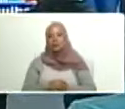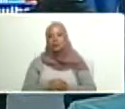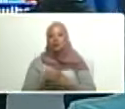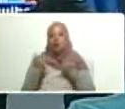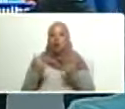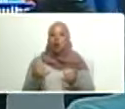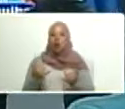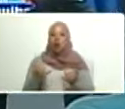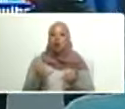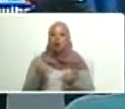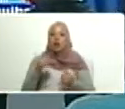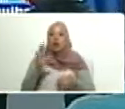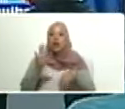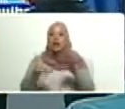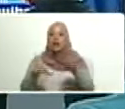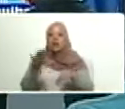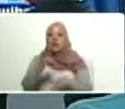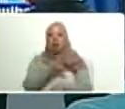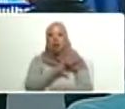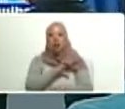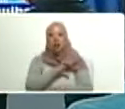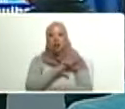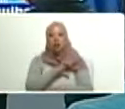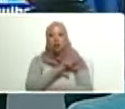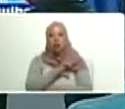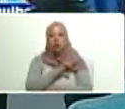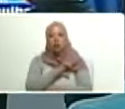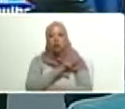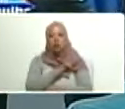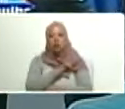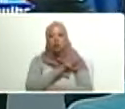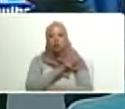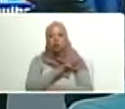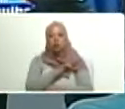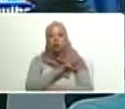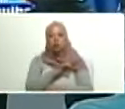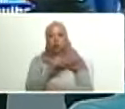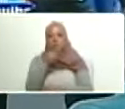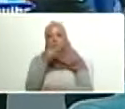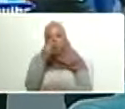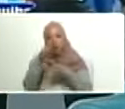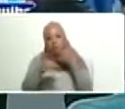Lanzamos 15 de enero para ver la coherencia, Pepe.